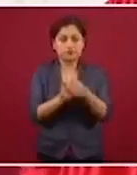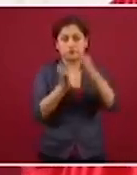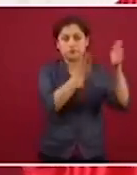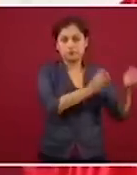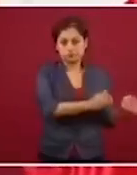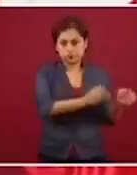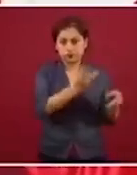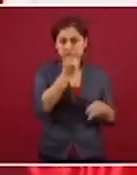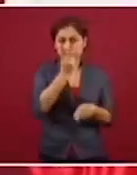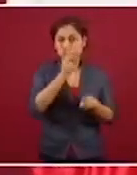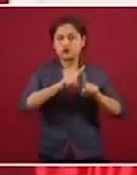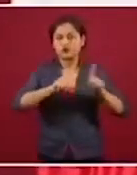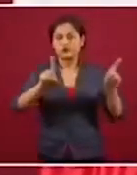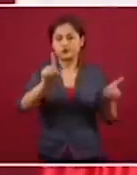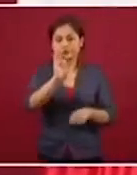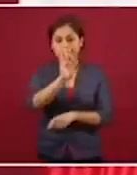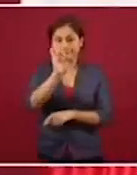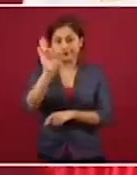La investigación